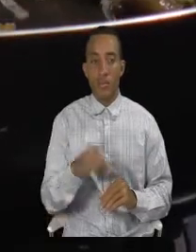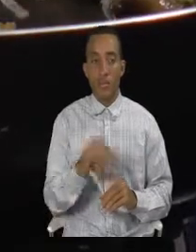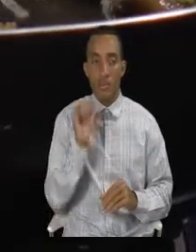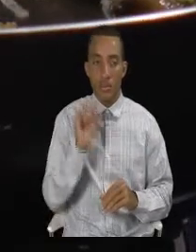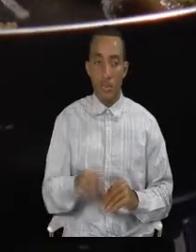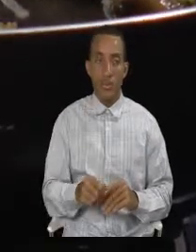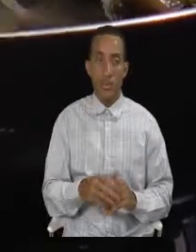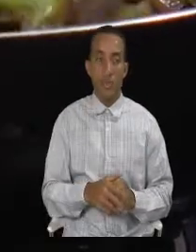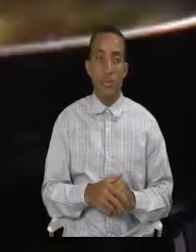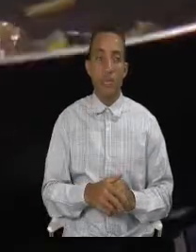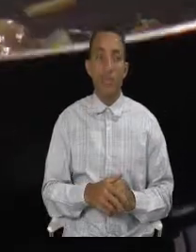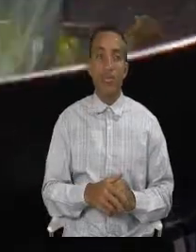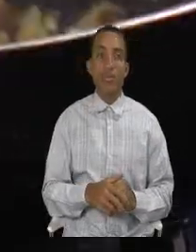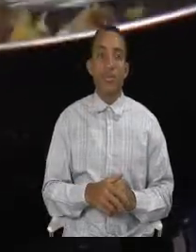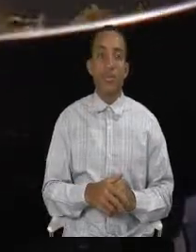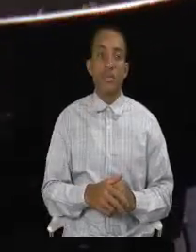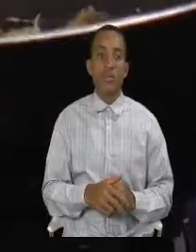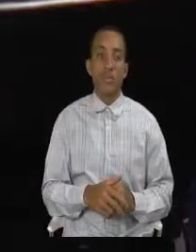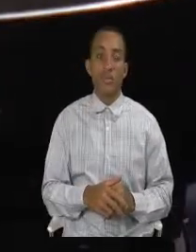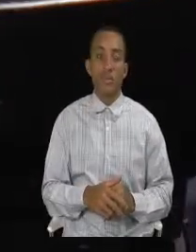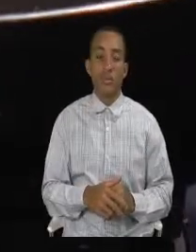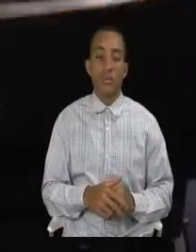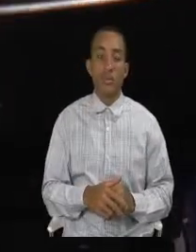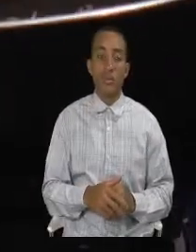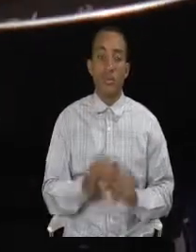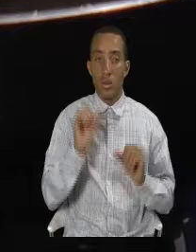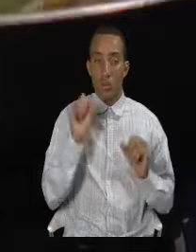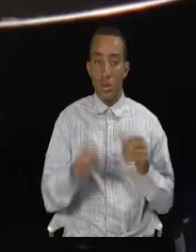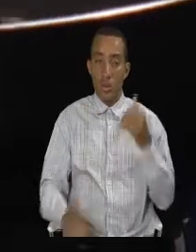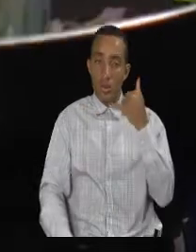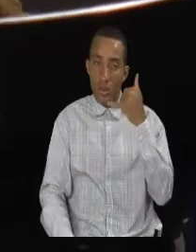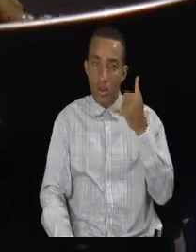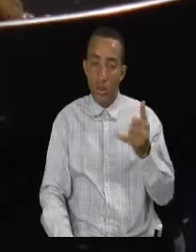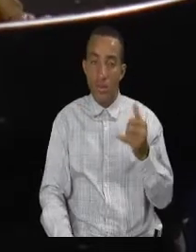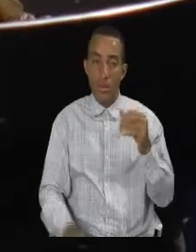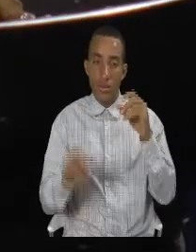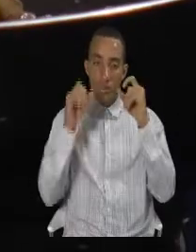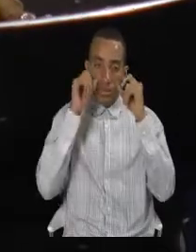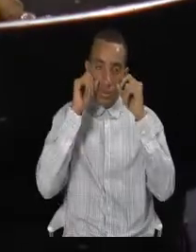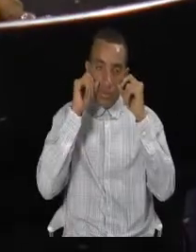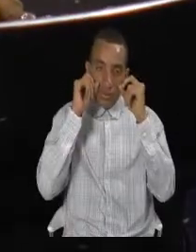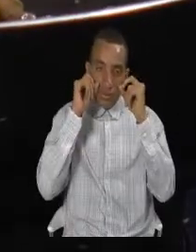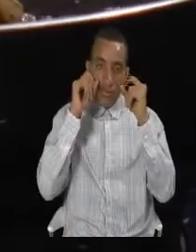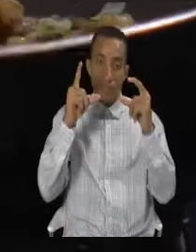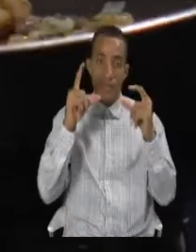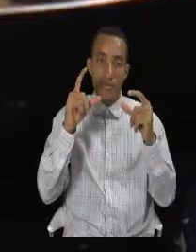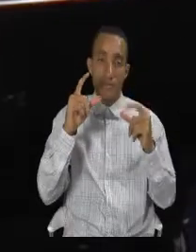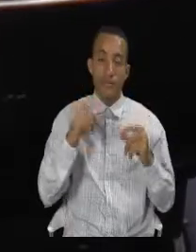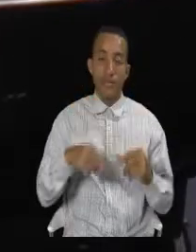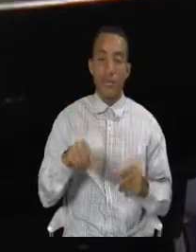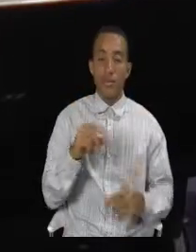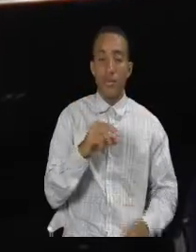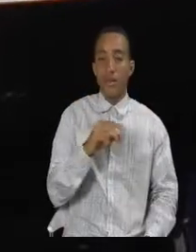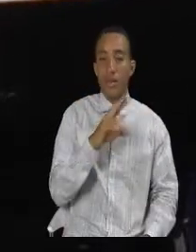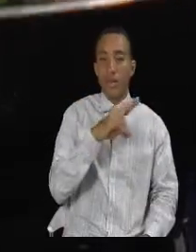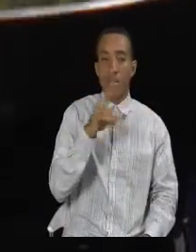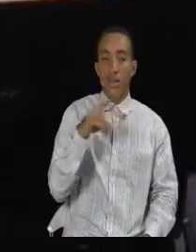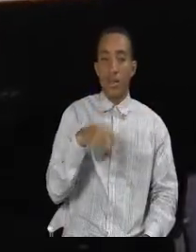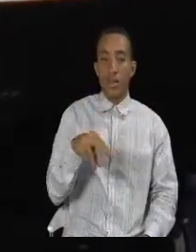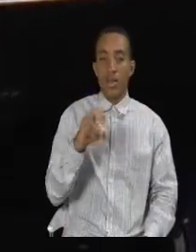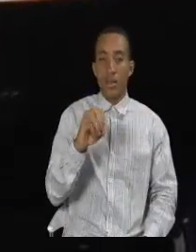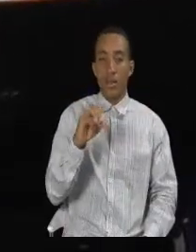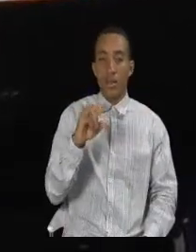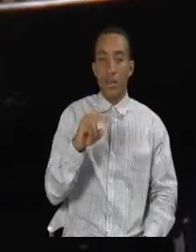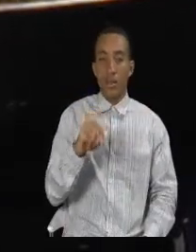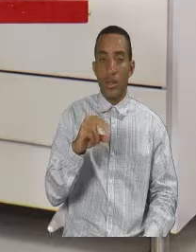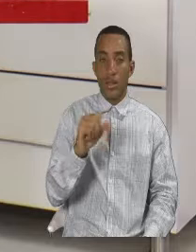el numerito. Si se comunican, voy a hacer un obsequio de zona rápida. Voy a